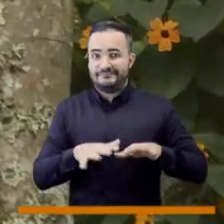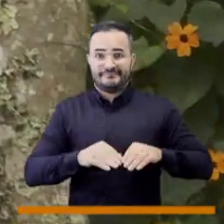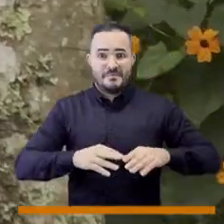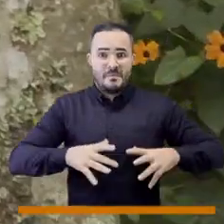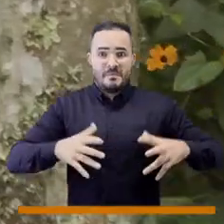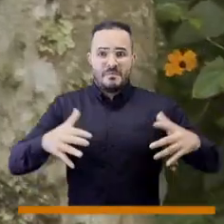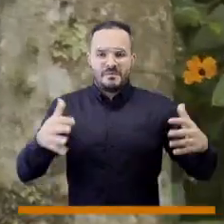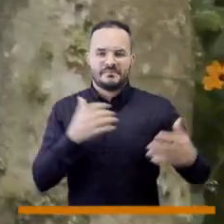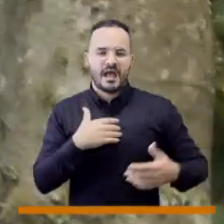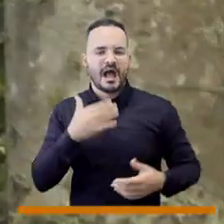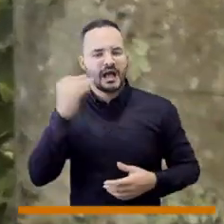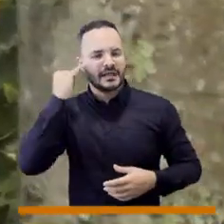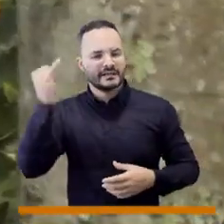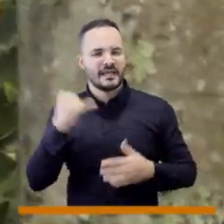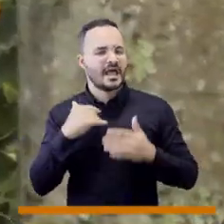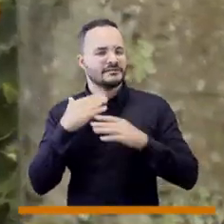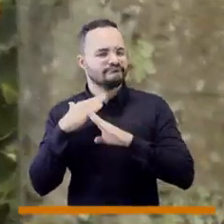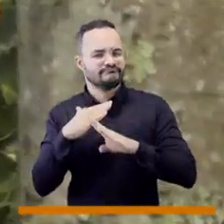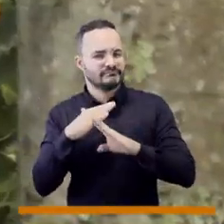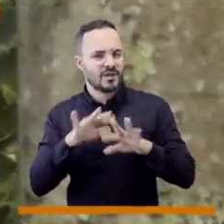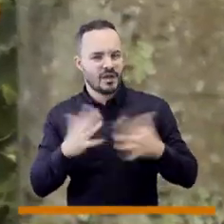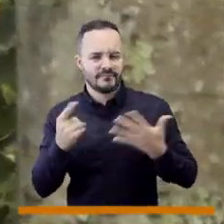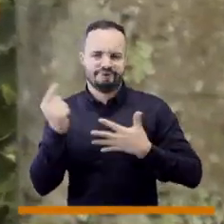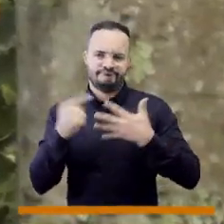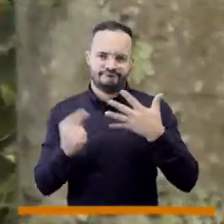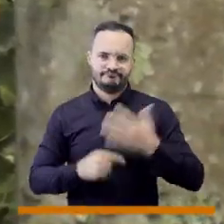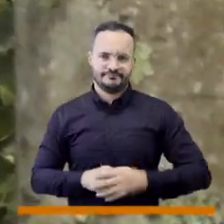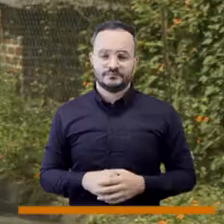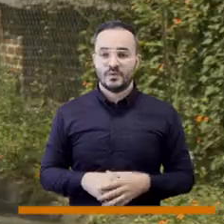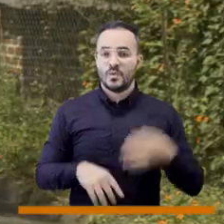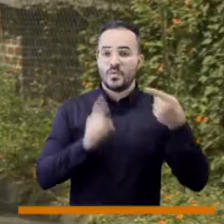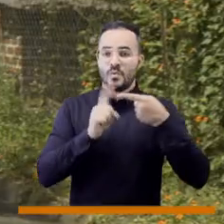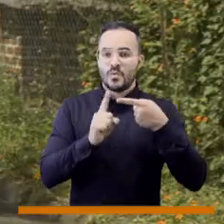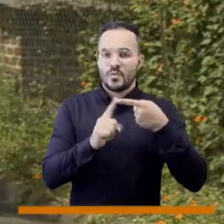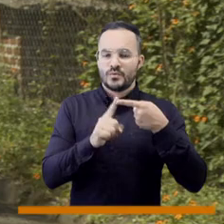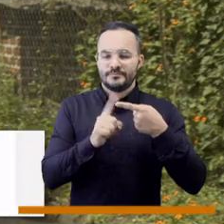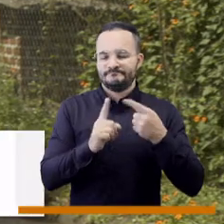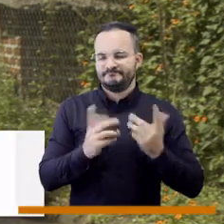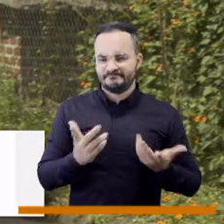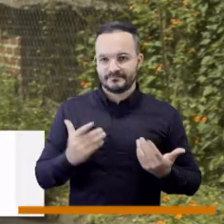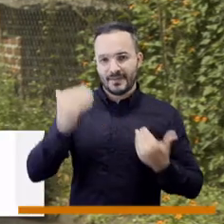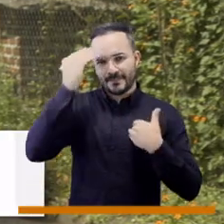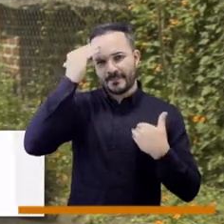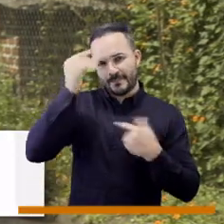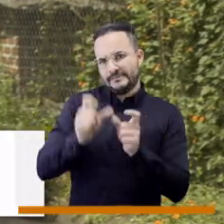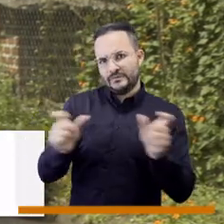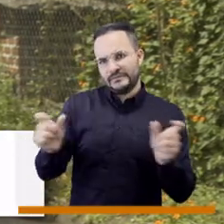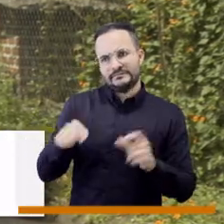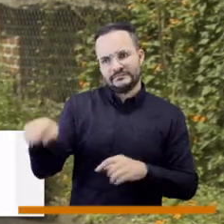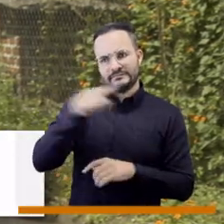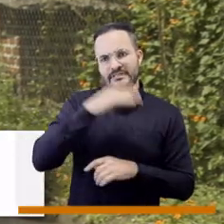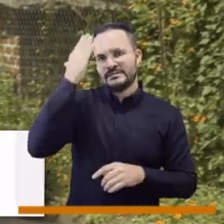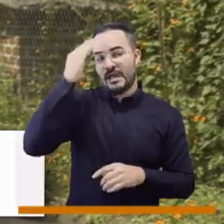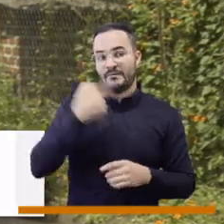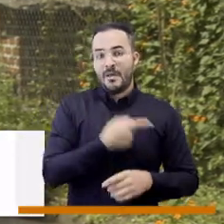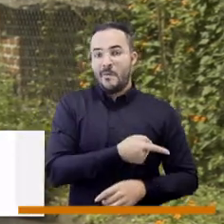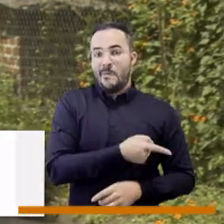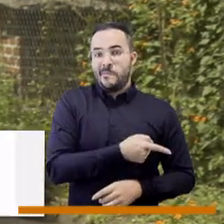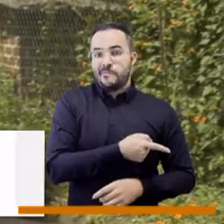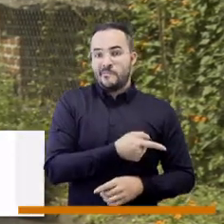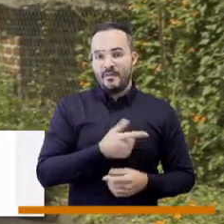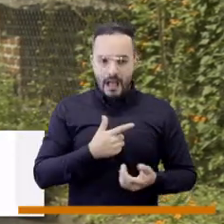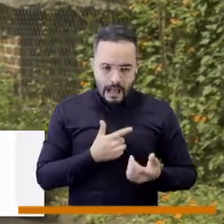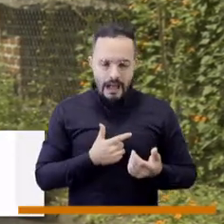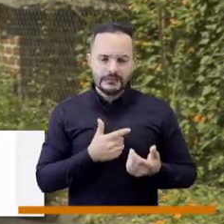que tiene de invasora se utilizan diferentes mecanismos el más importante es el grado de conciencia de las personas que